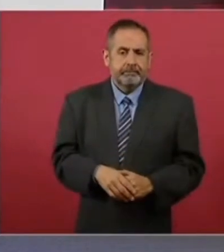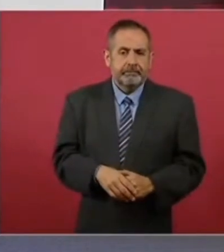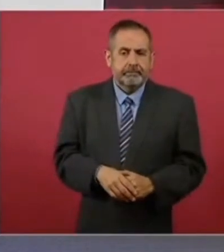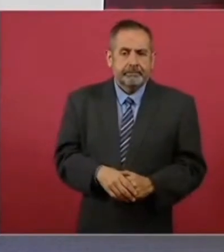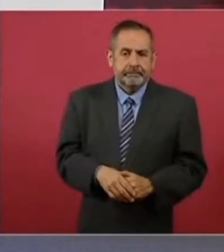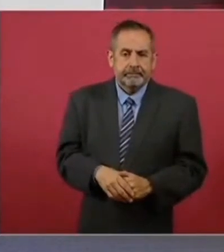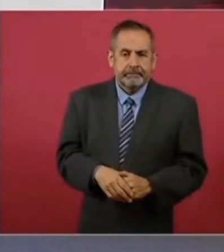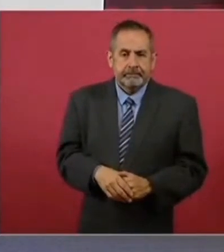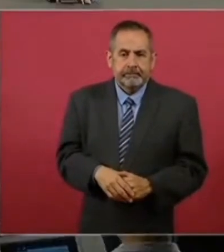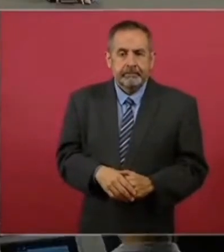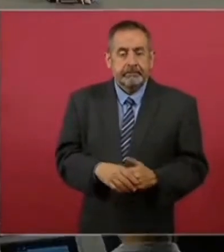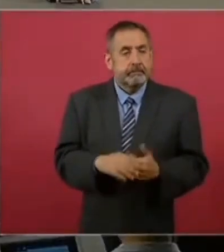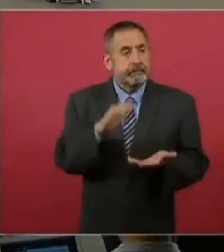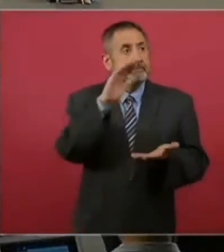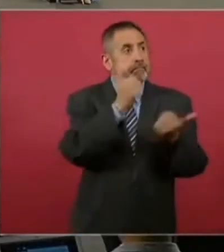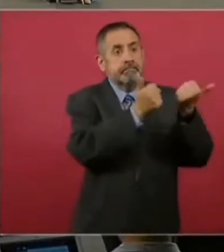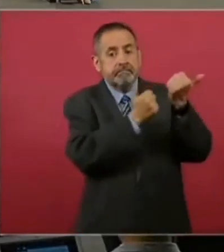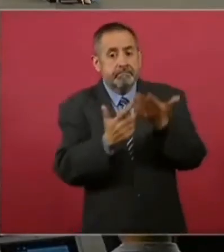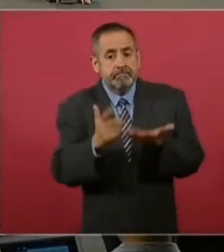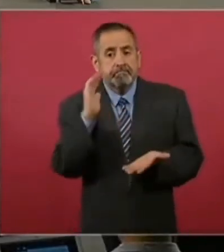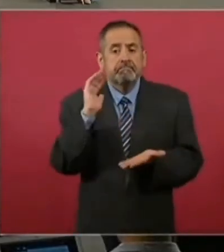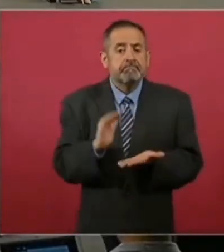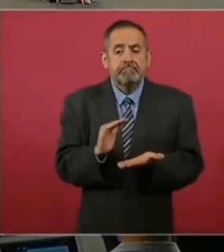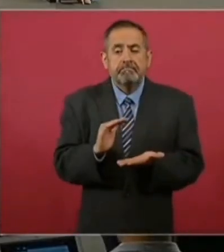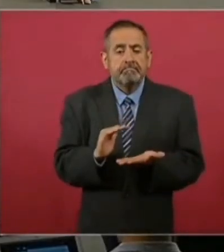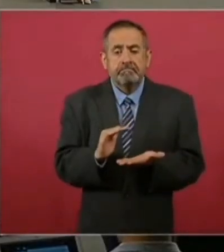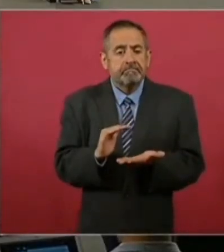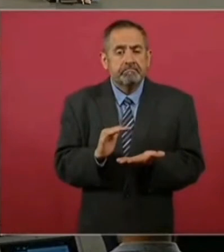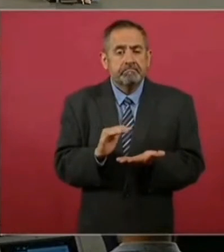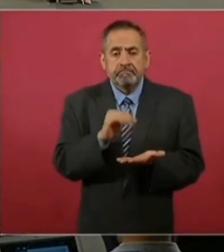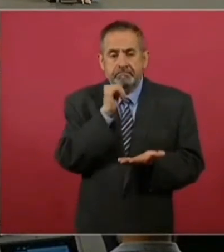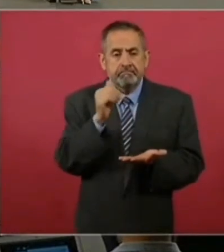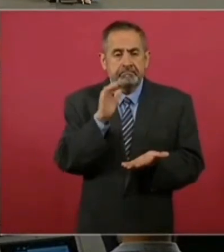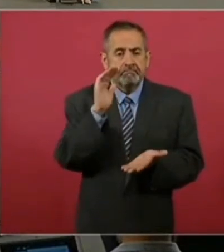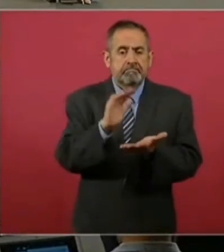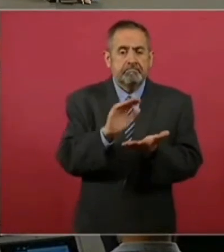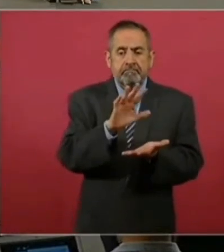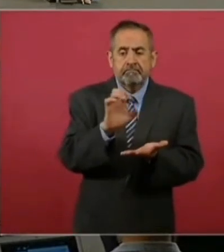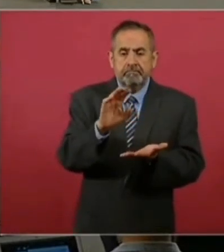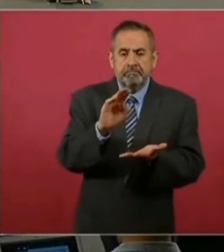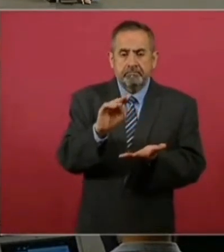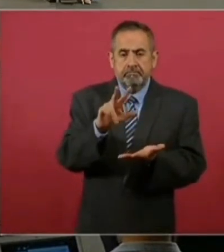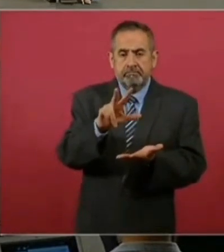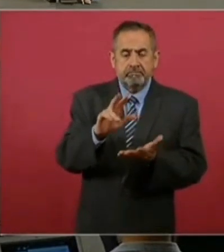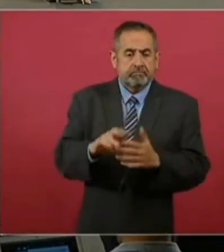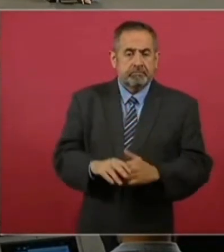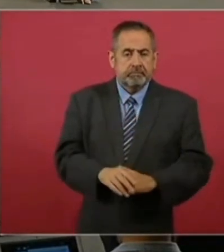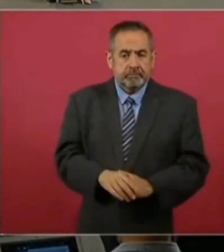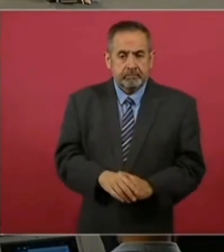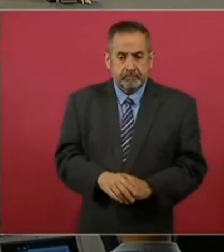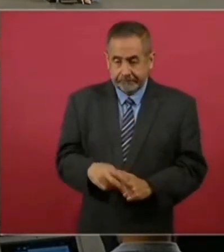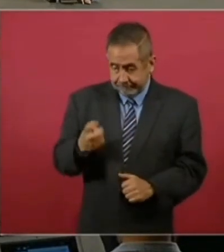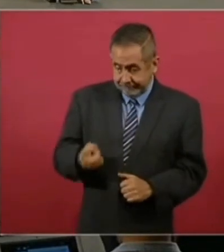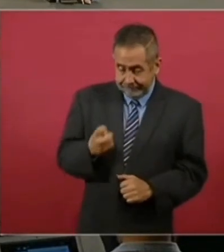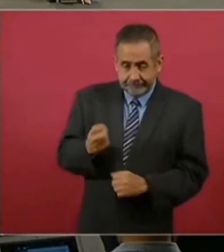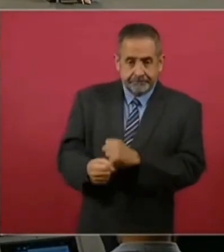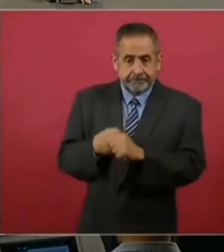Entonces, ya se reduce la importación en el 22 a 598. Este